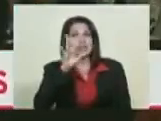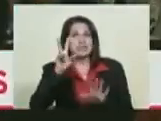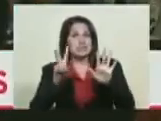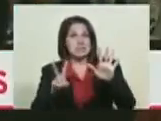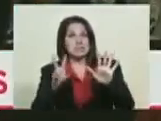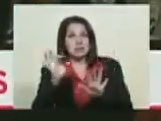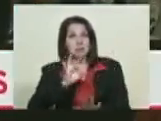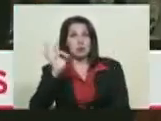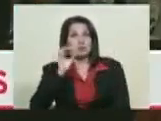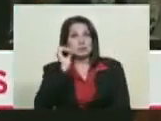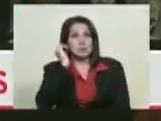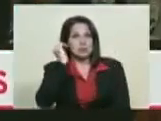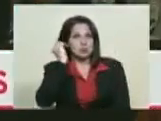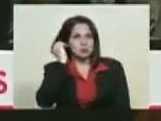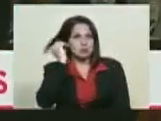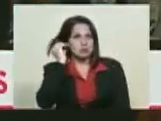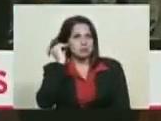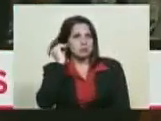47%.